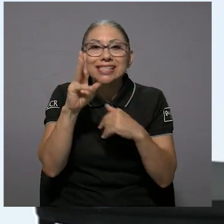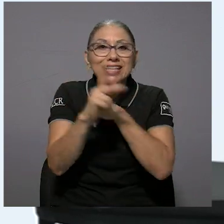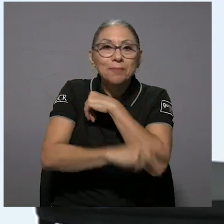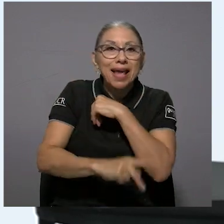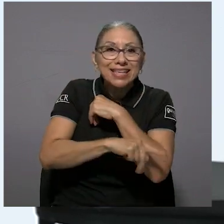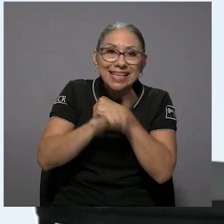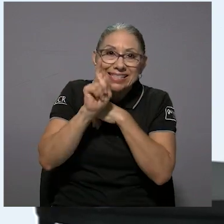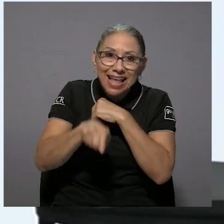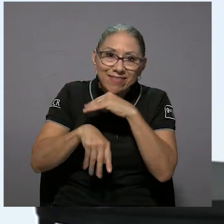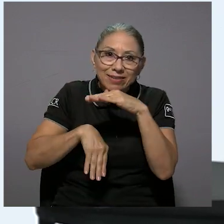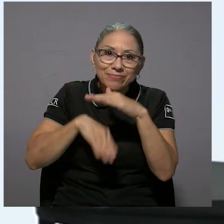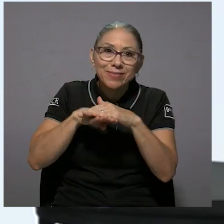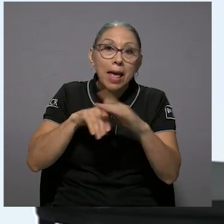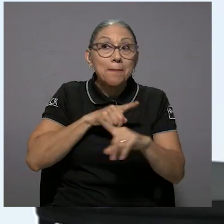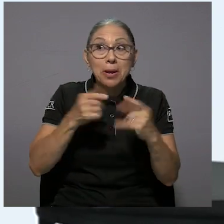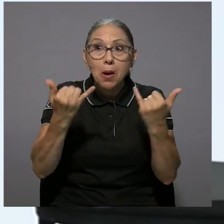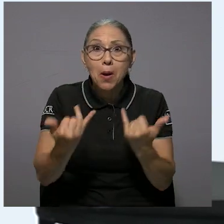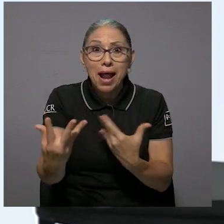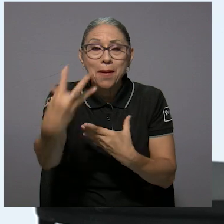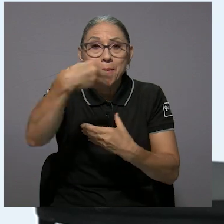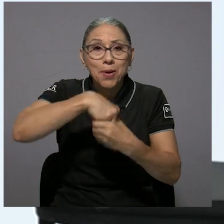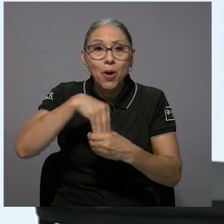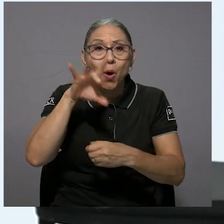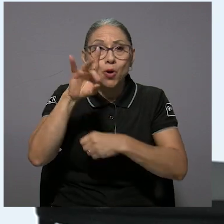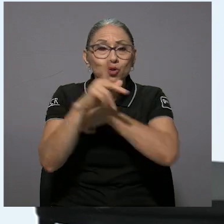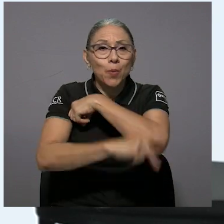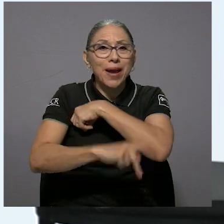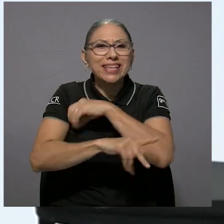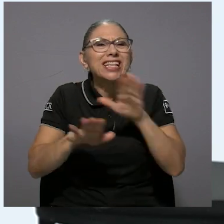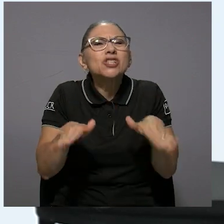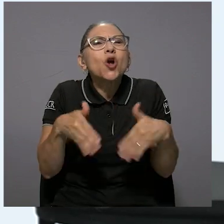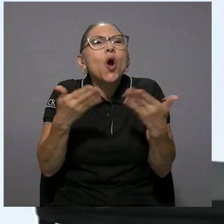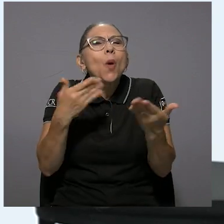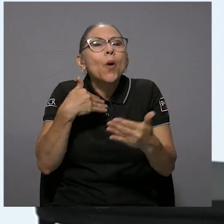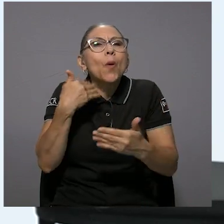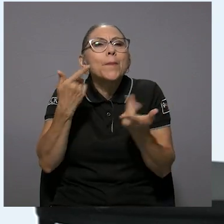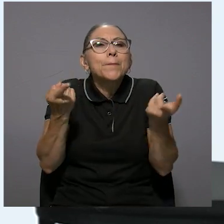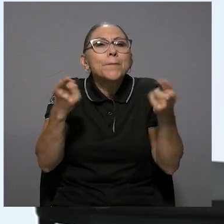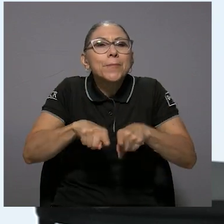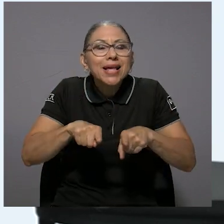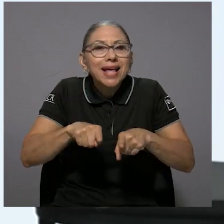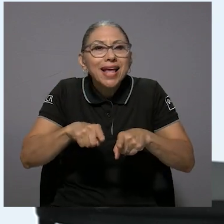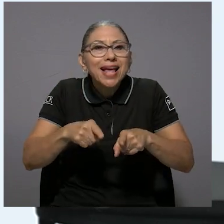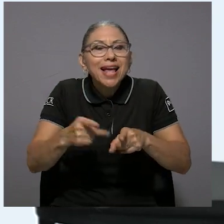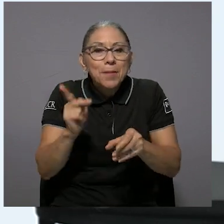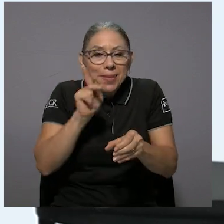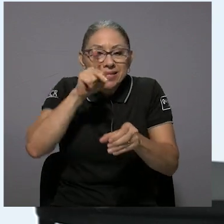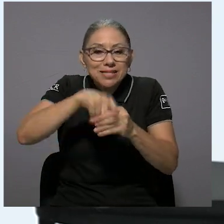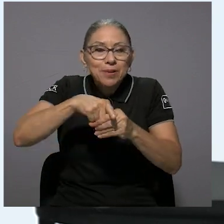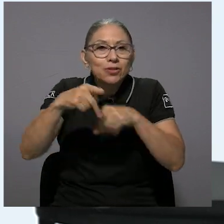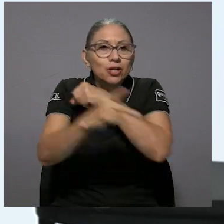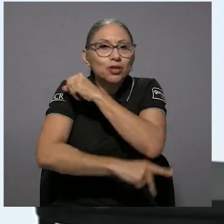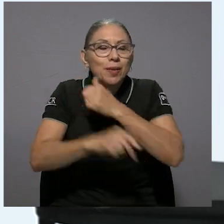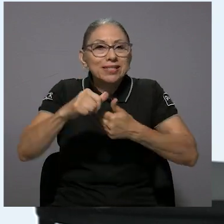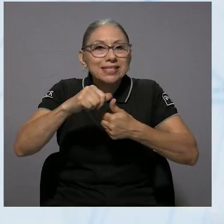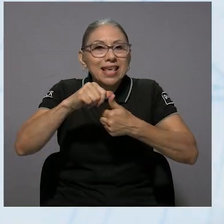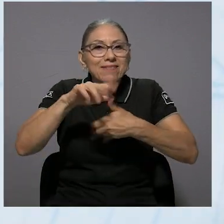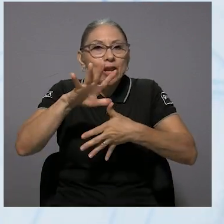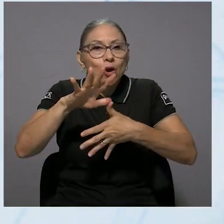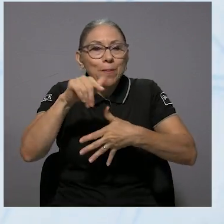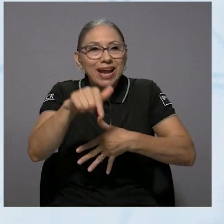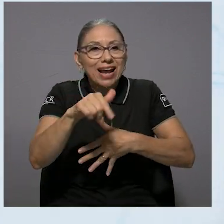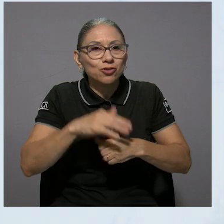8 países. Coméntenos cómo se dio ese proceso participativo de los países iberoamericanos en este proyecto de investigación.